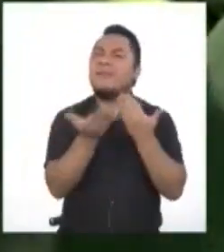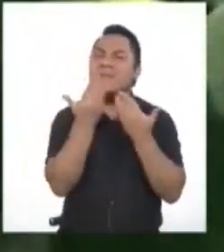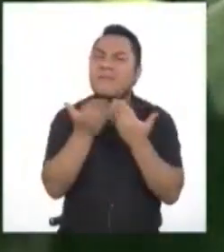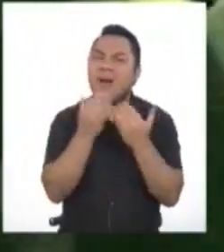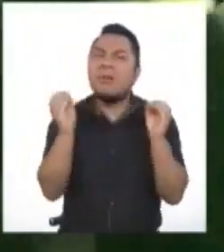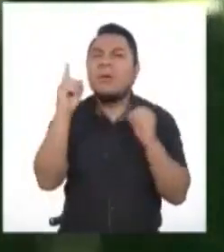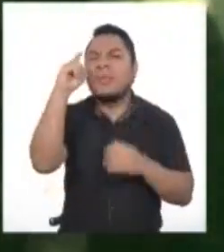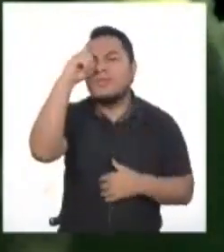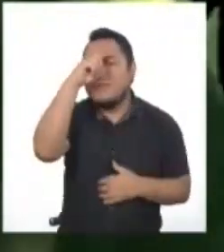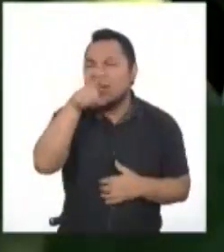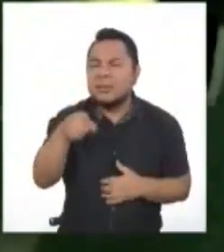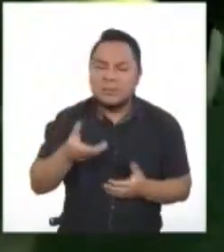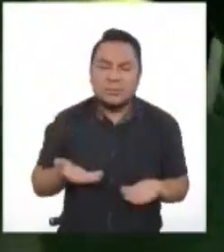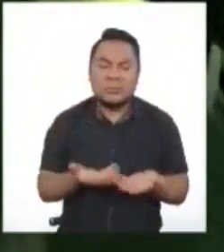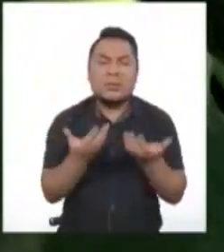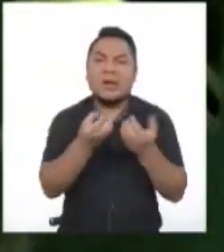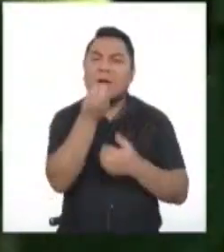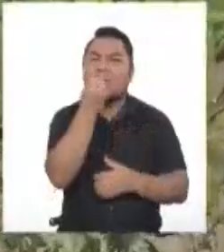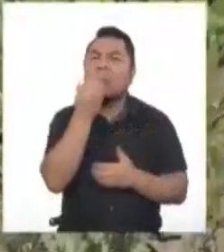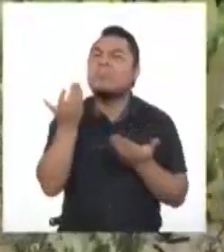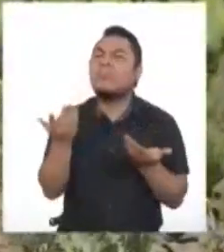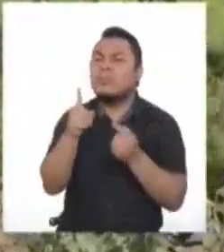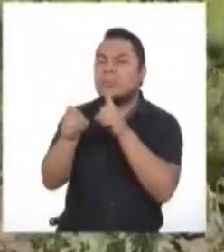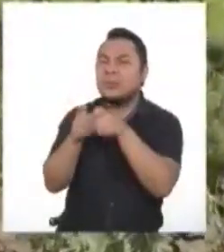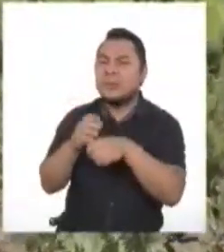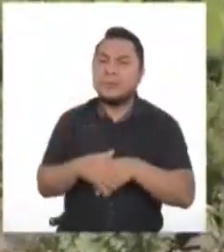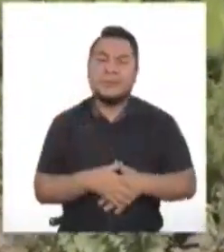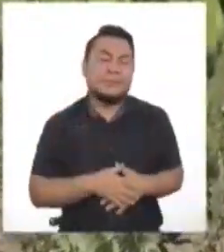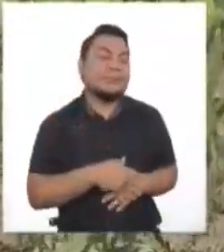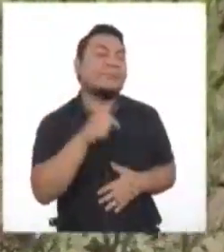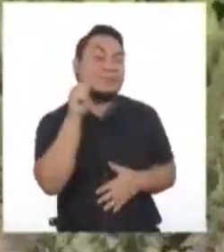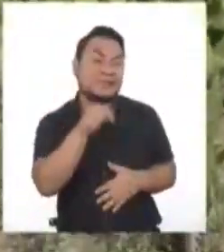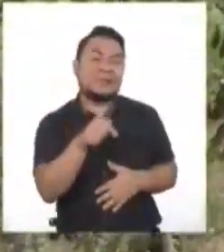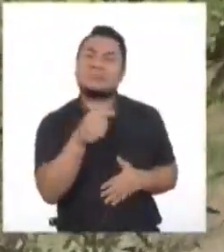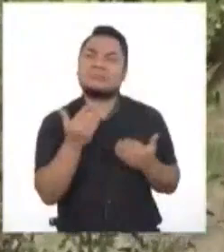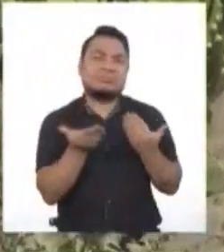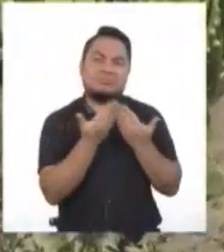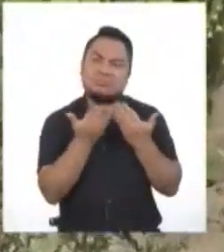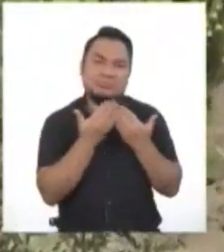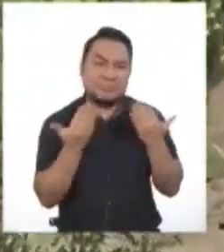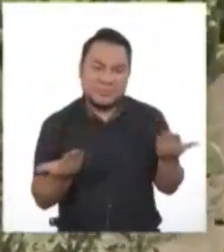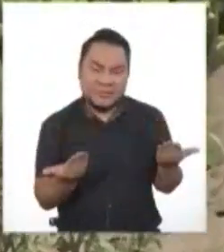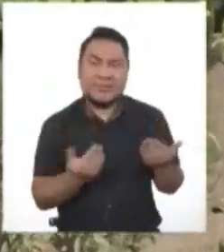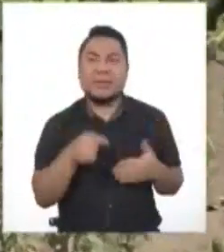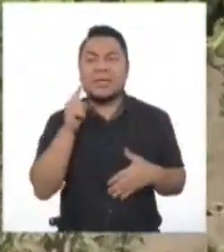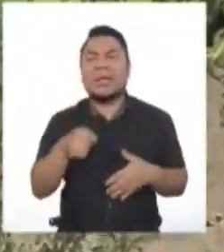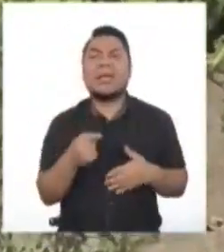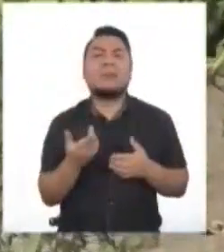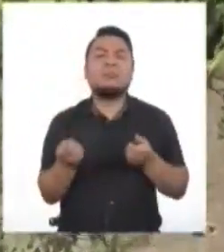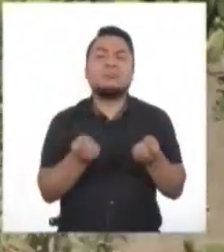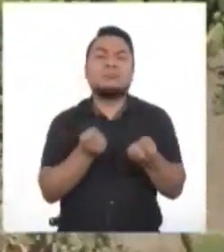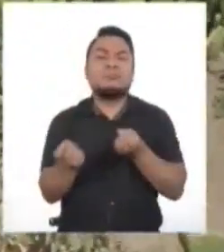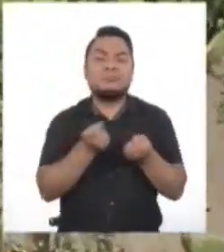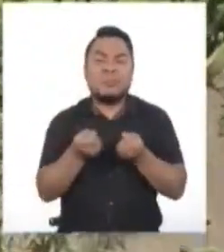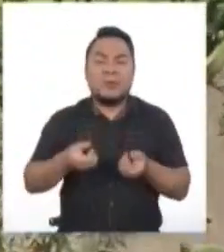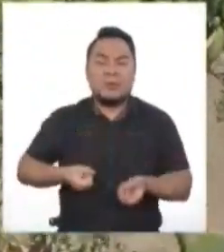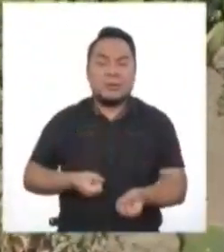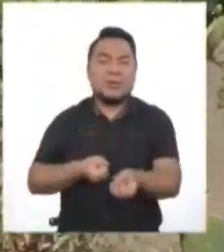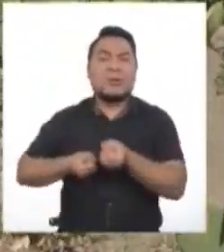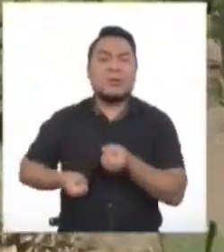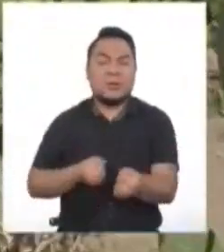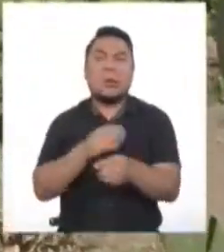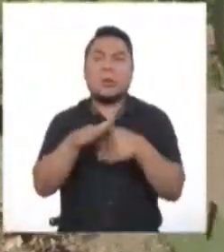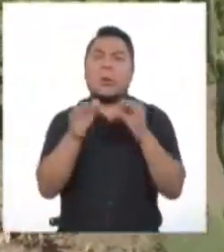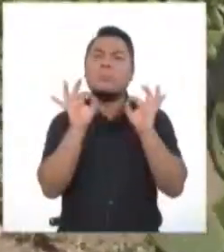difícil cultivar los alimentos? Es totalmente sencillo. Se tiene un manejo agronómico de cada